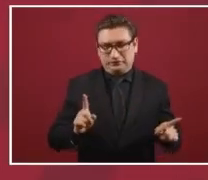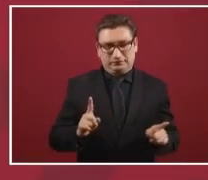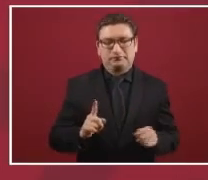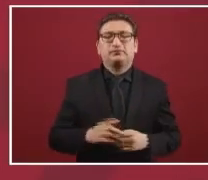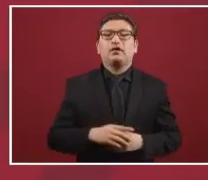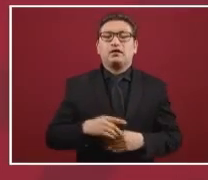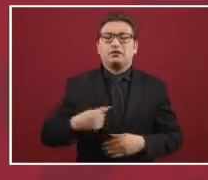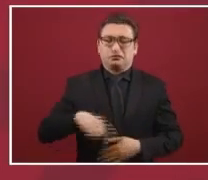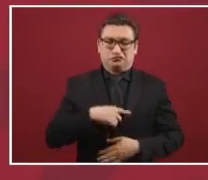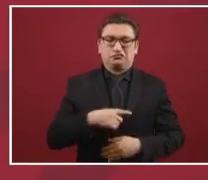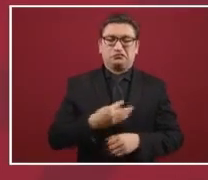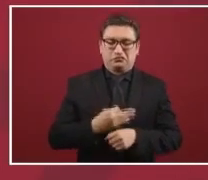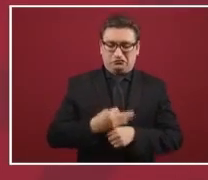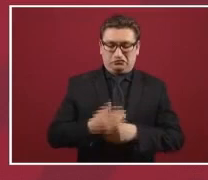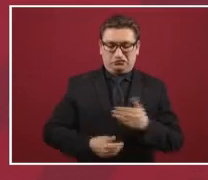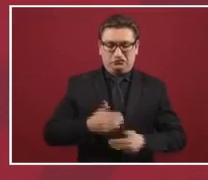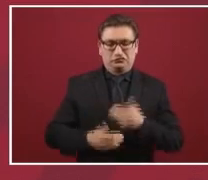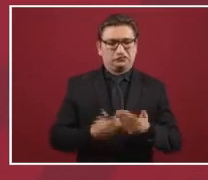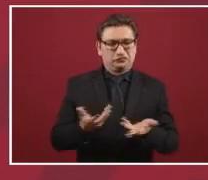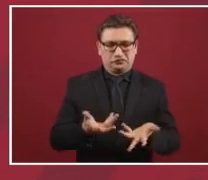afortunadamente vamos bien,